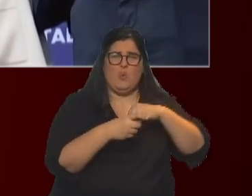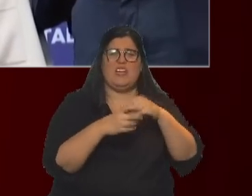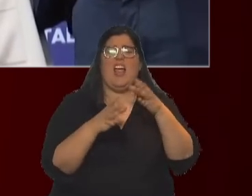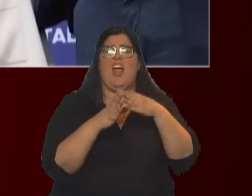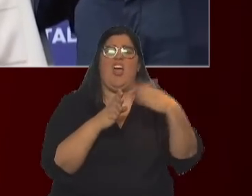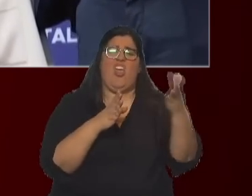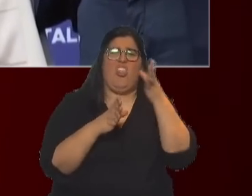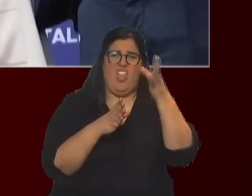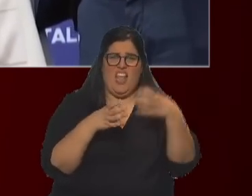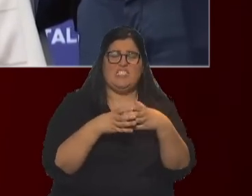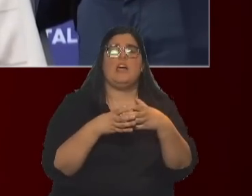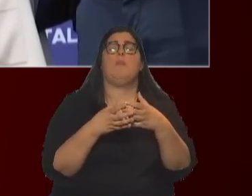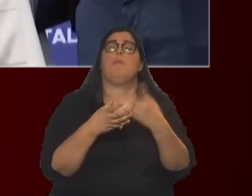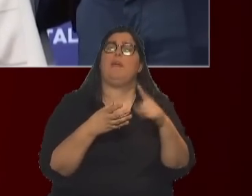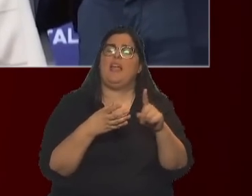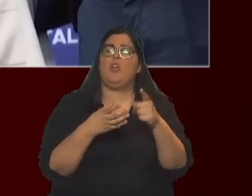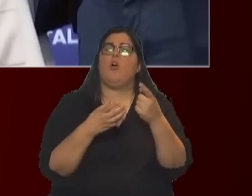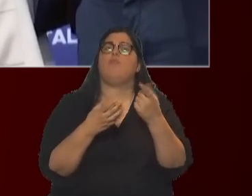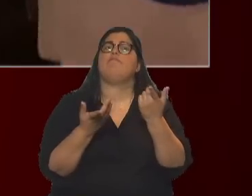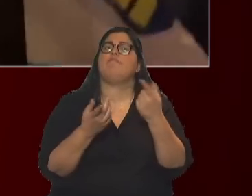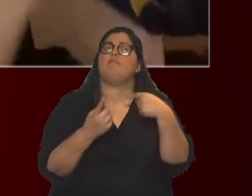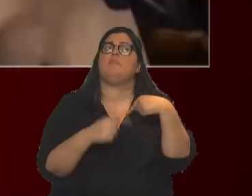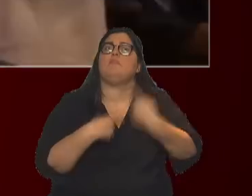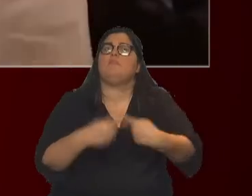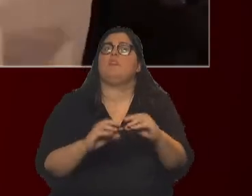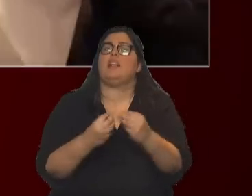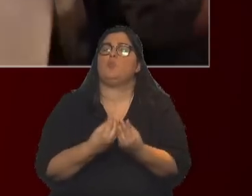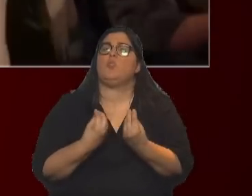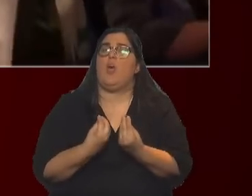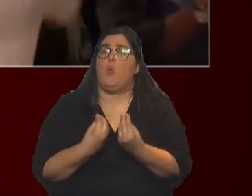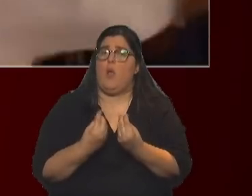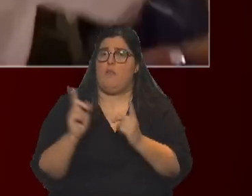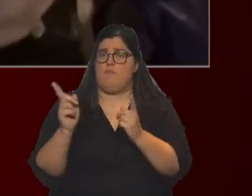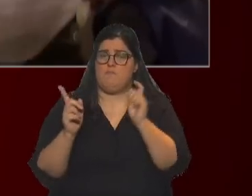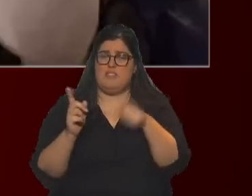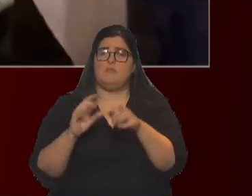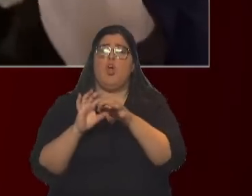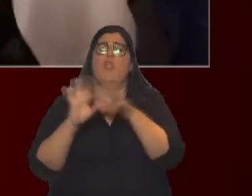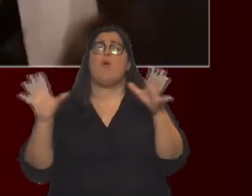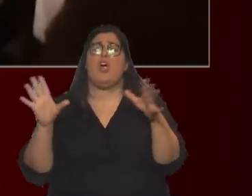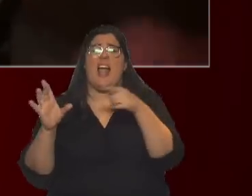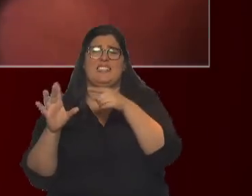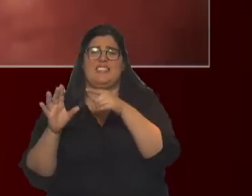costo? ¿Al de la democracia iliberal que por ahí tiene Hungría y Polonia o al